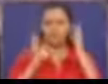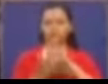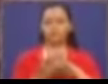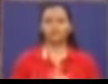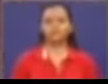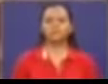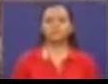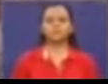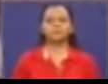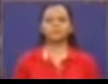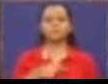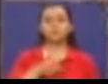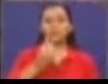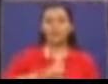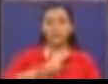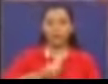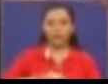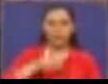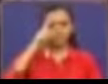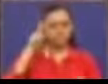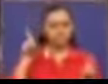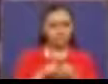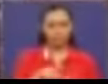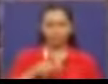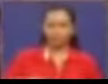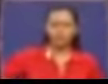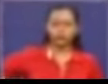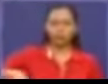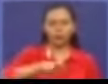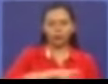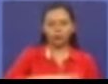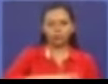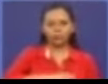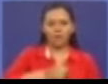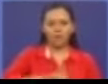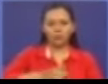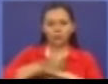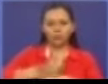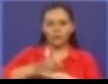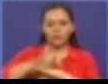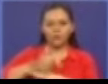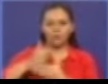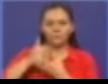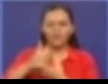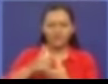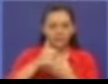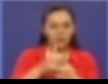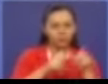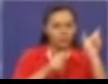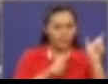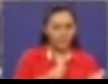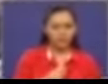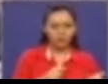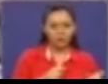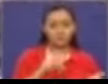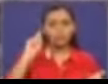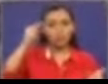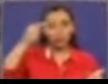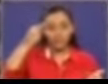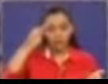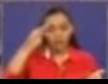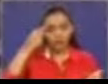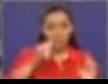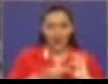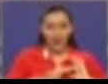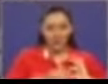El trabajo mancomunado de todas las autoridades es en beneficio de cada ser humano, así que el gobierno de Calderón dice,